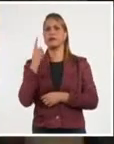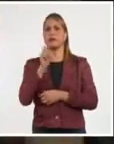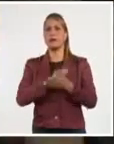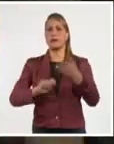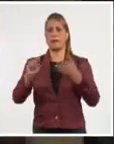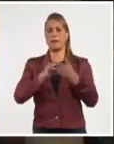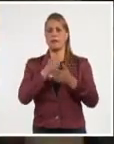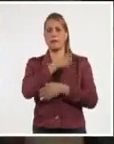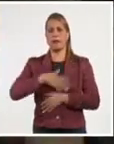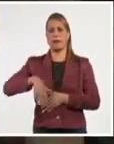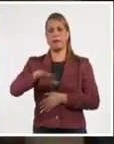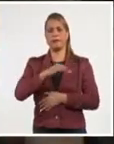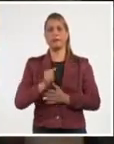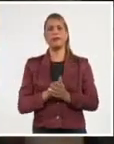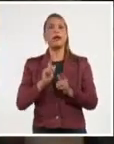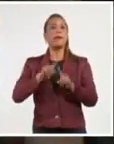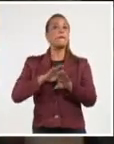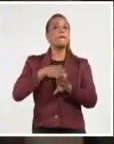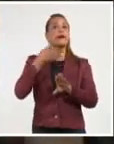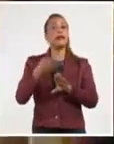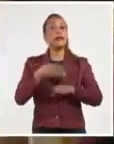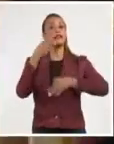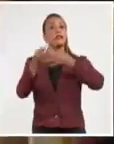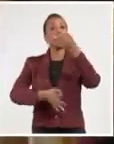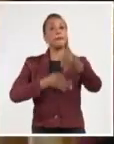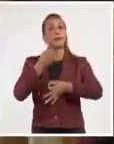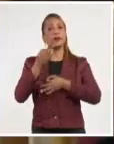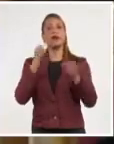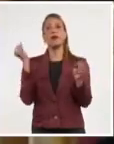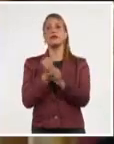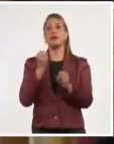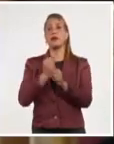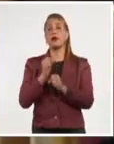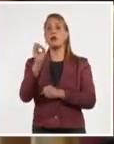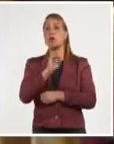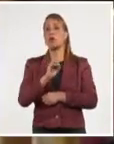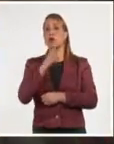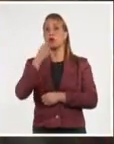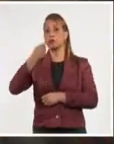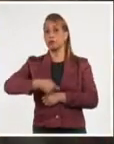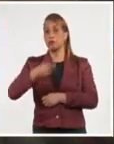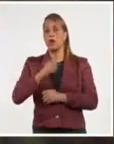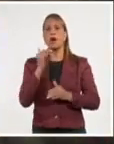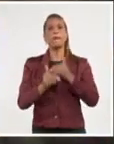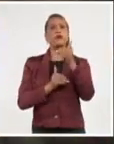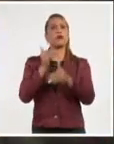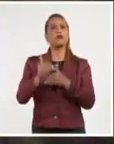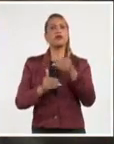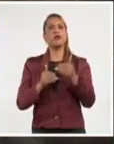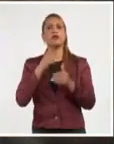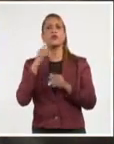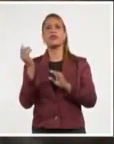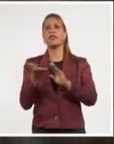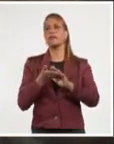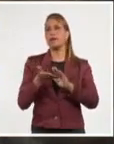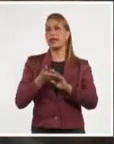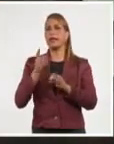Popular. Más adelante mencionó el desempeño de los órganos judiciales en procesos ante delitos y